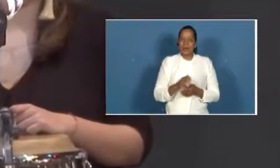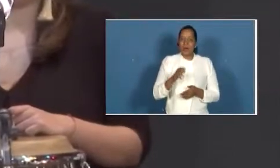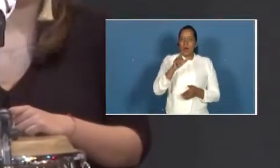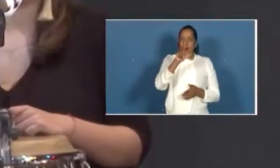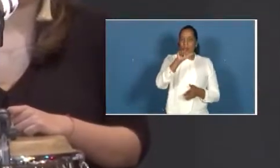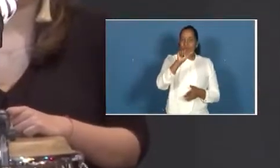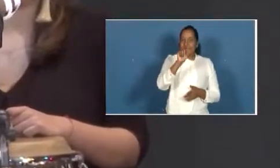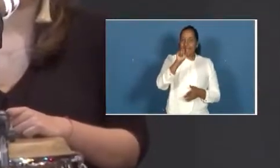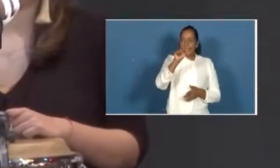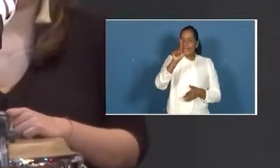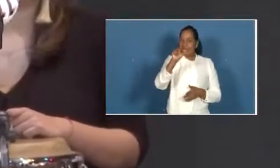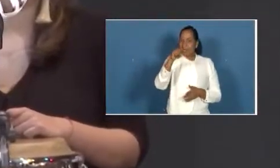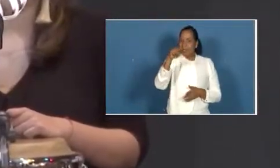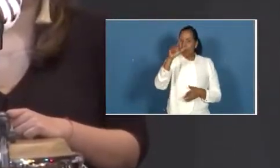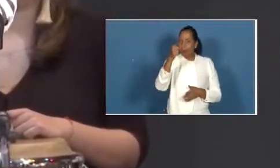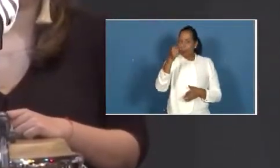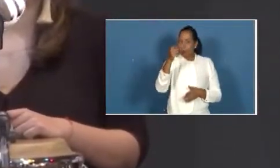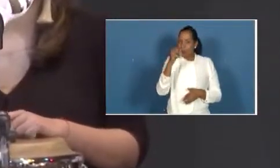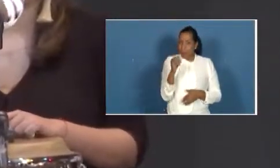Luis Lugo y la